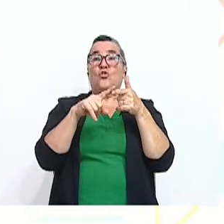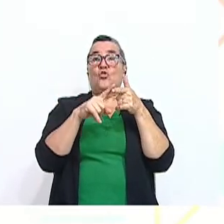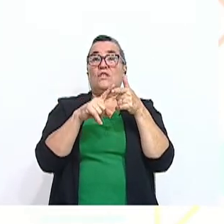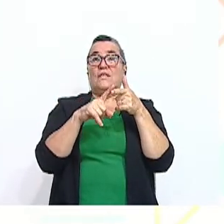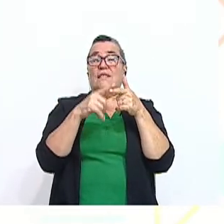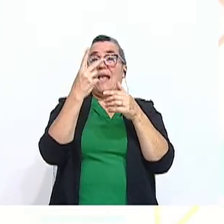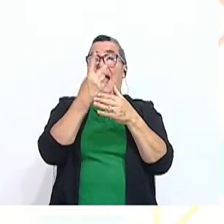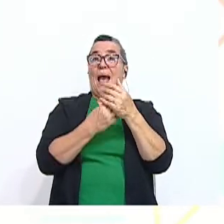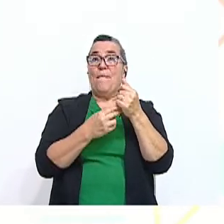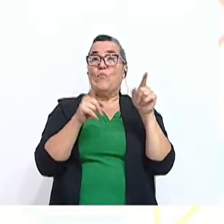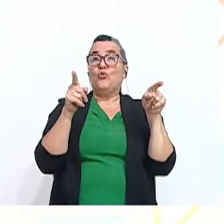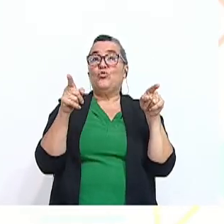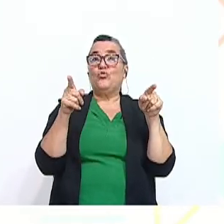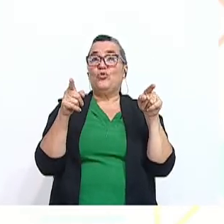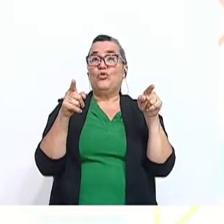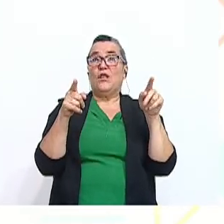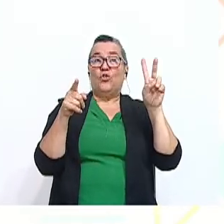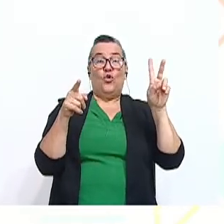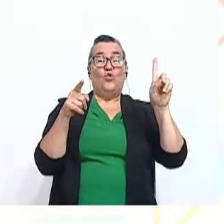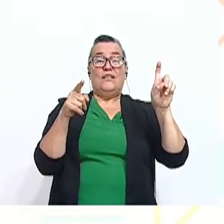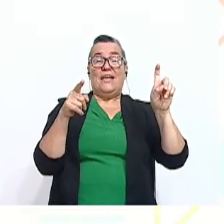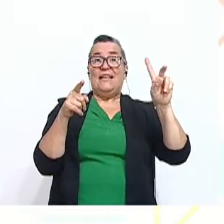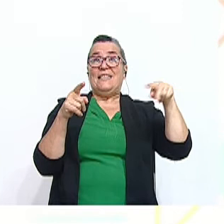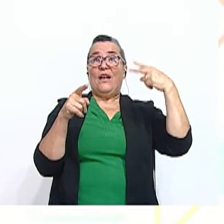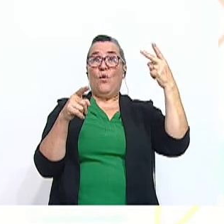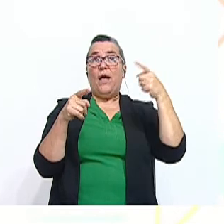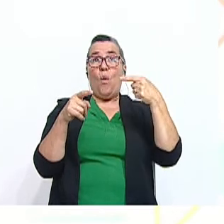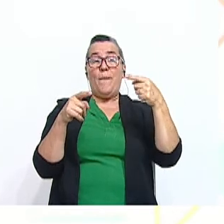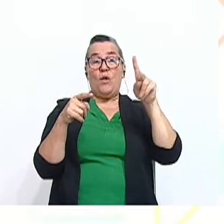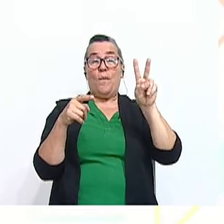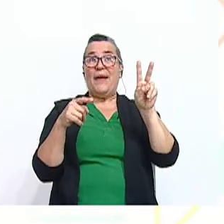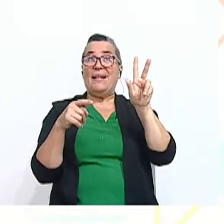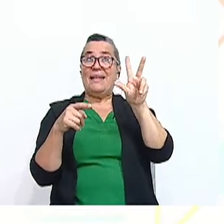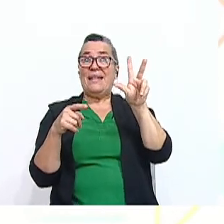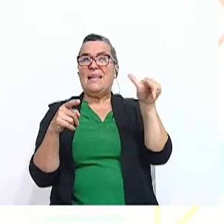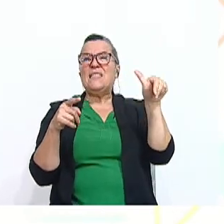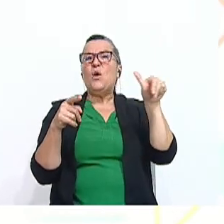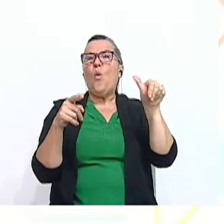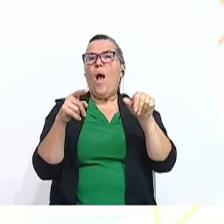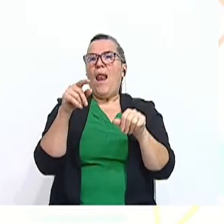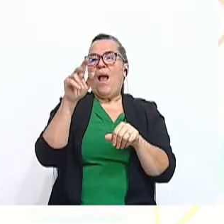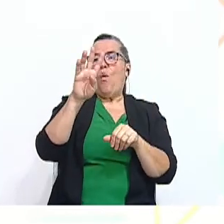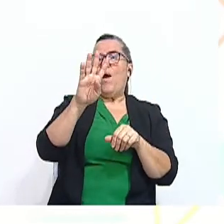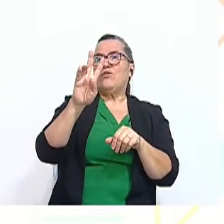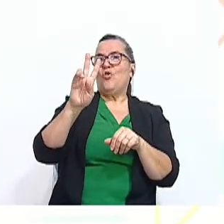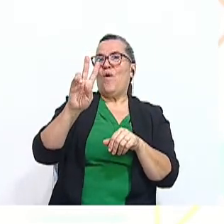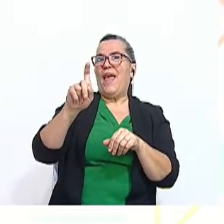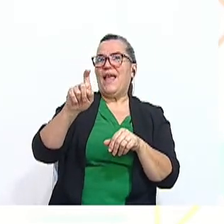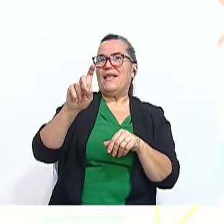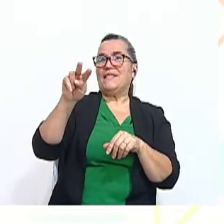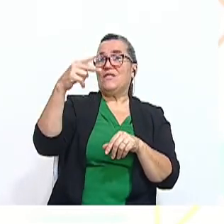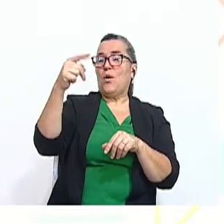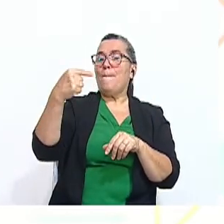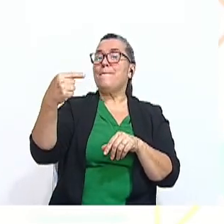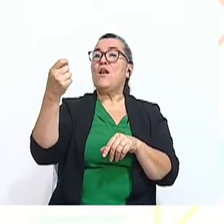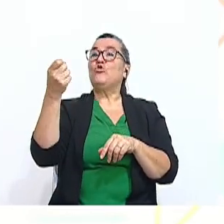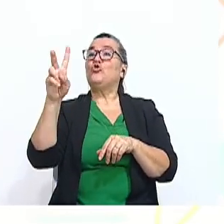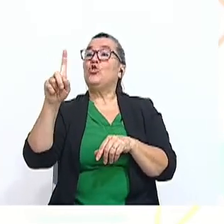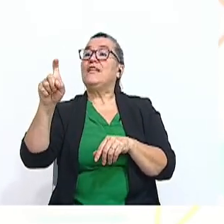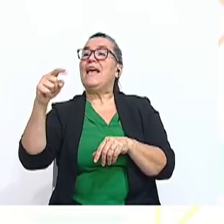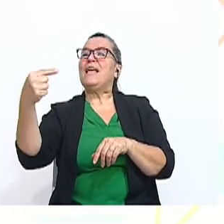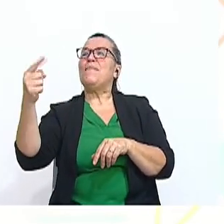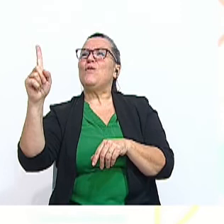ambos criterios, obtenemos 2x al cuadrado menos 23 es igual a 4x al cuadrado menos